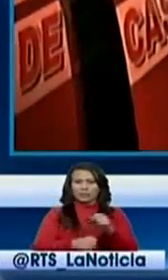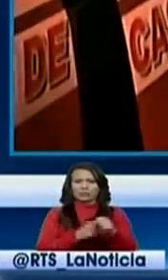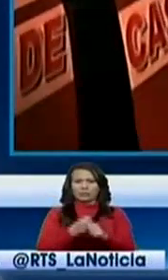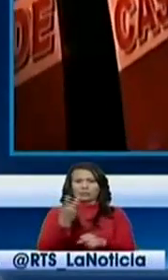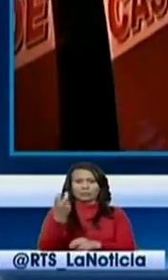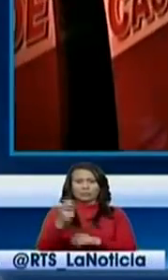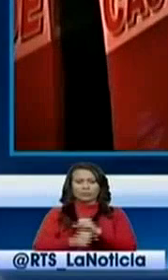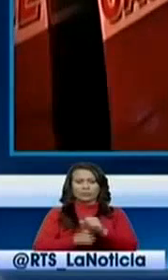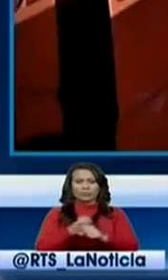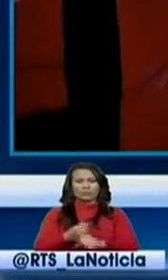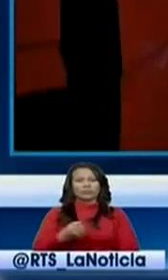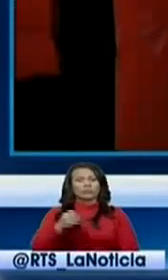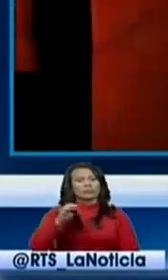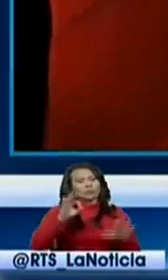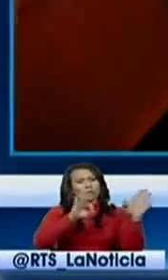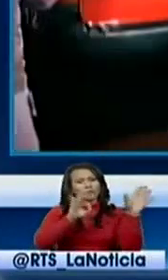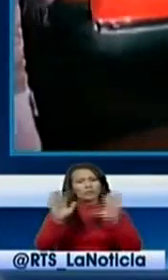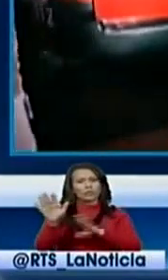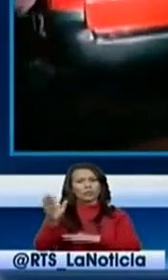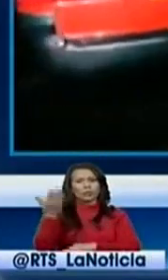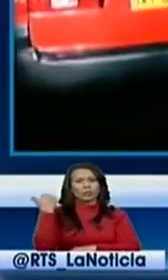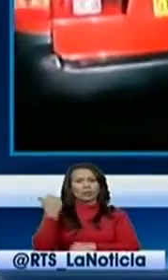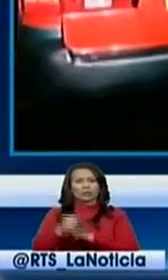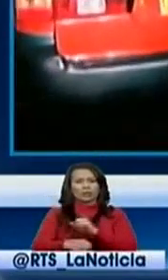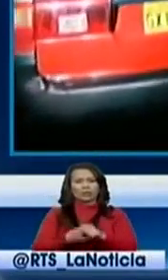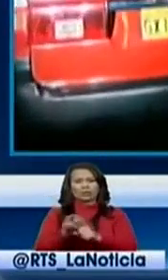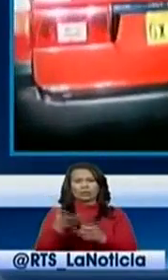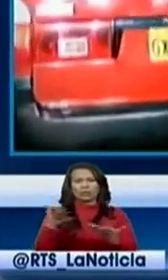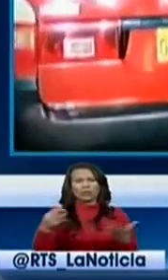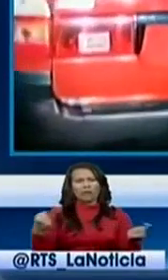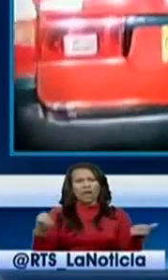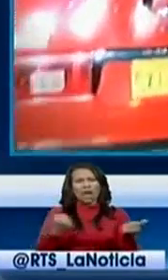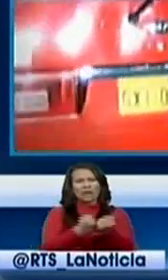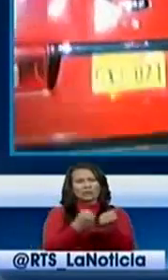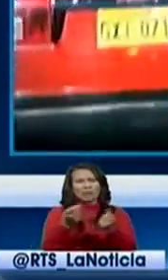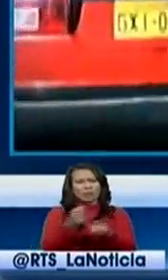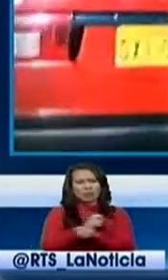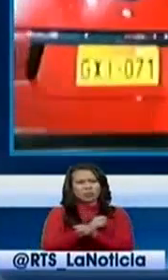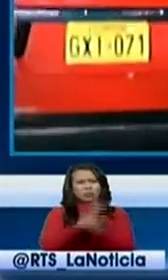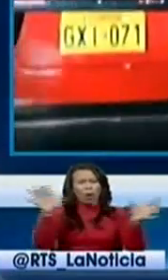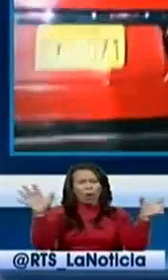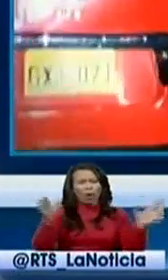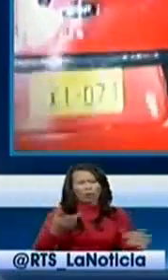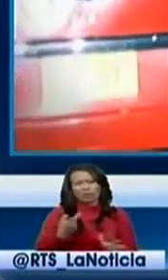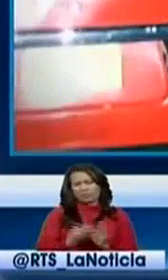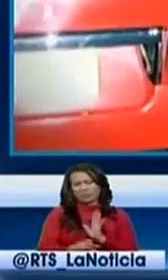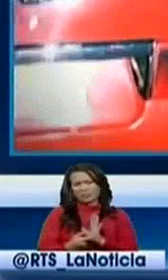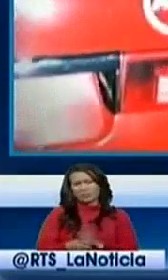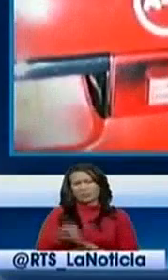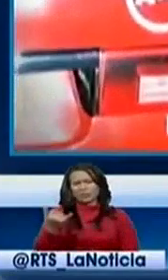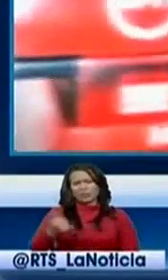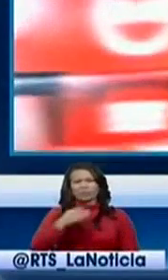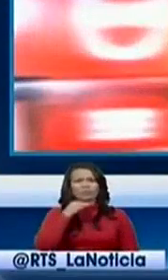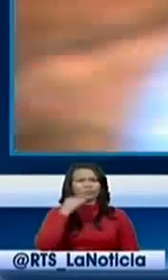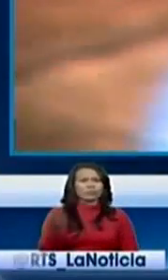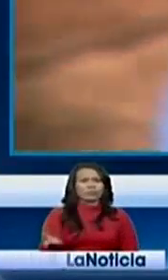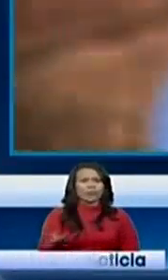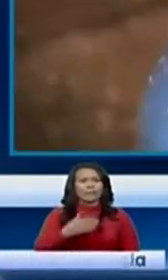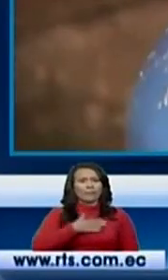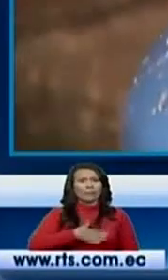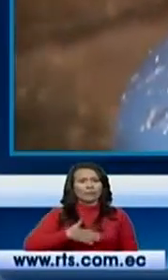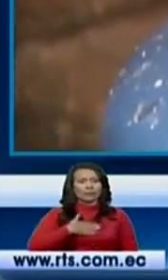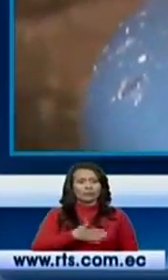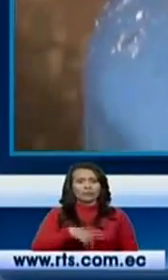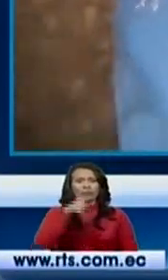años, no sé, 8, 5 años, no había tanto accidente de esa manera con el gas. ¿Qué está pasando? Sería muy conveniente que las